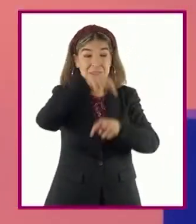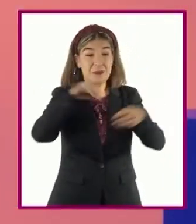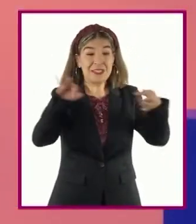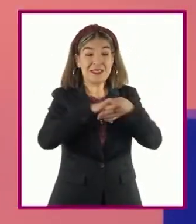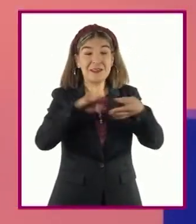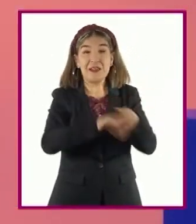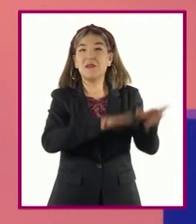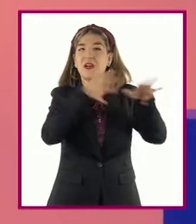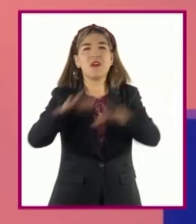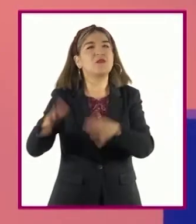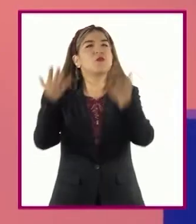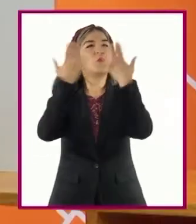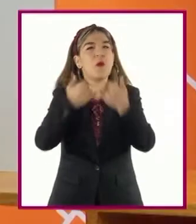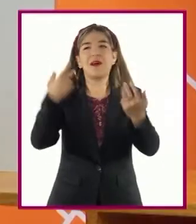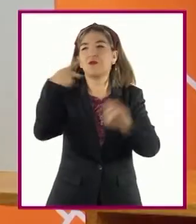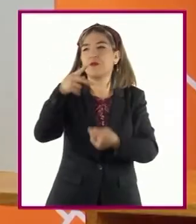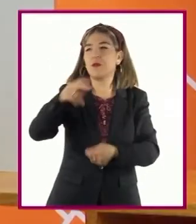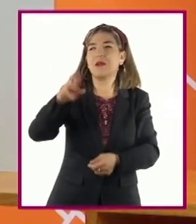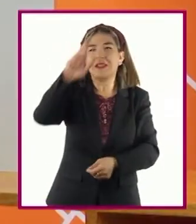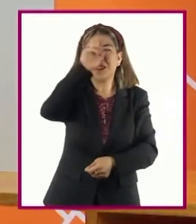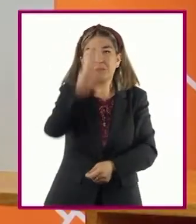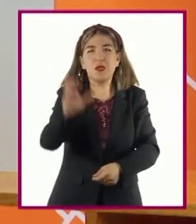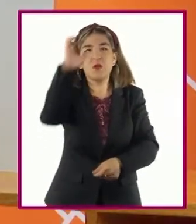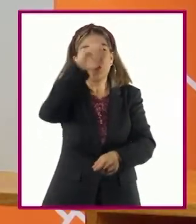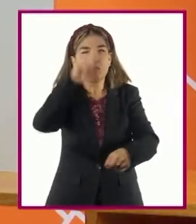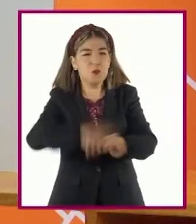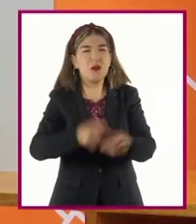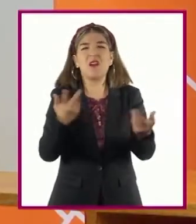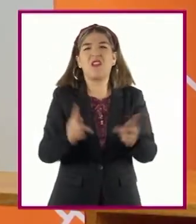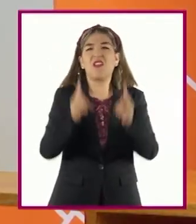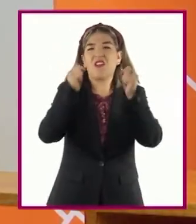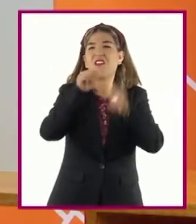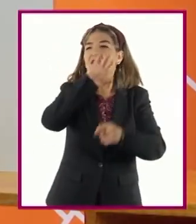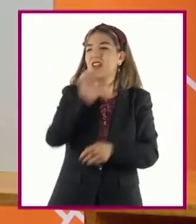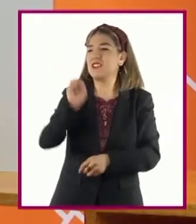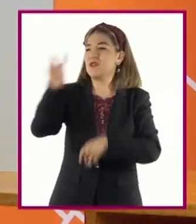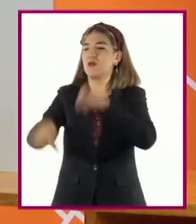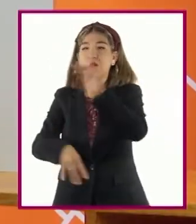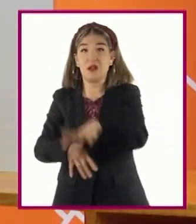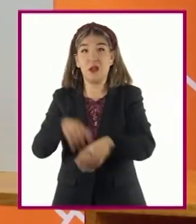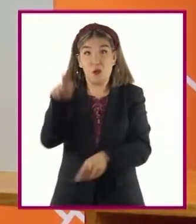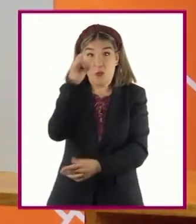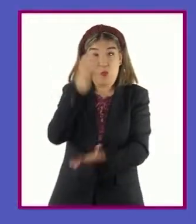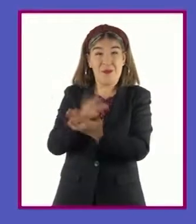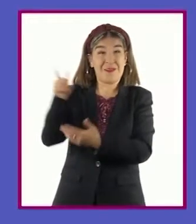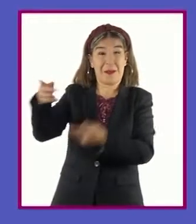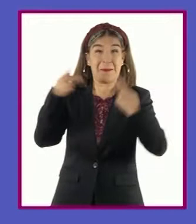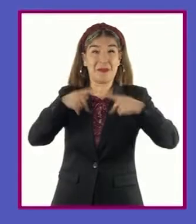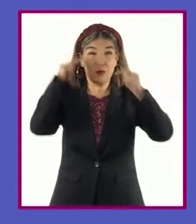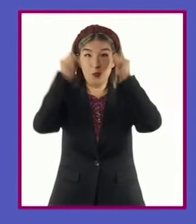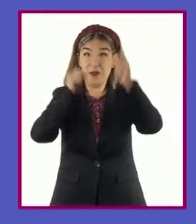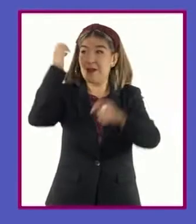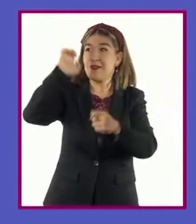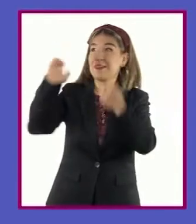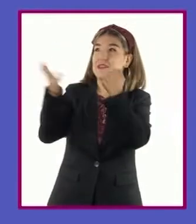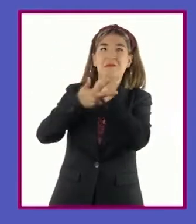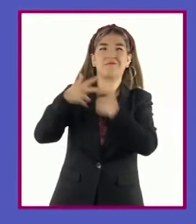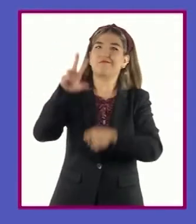hay una cultura de respeto y tiran la basura. No solo los extranjeros, sino los turistas nacionales.